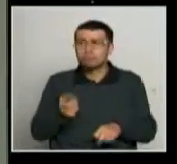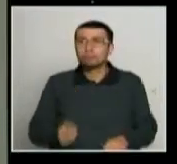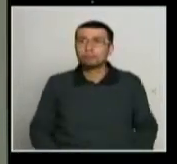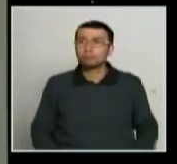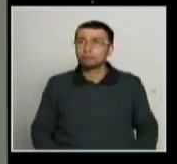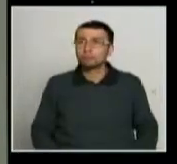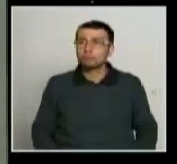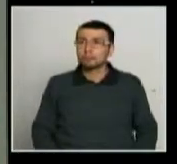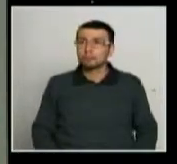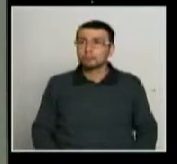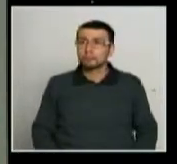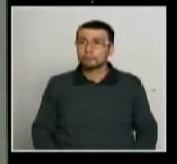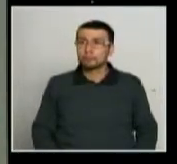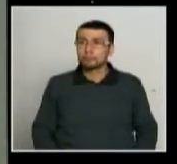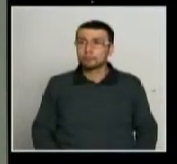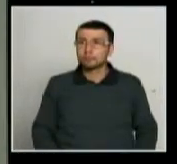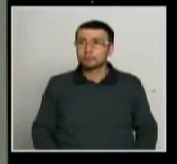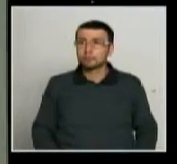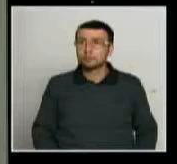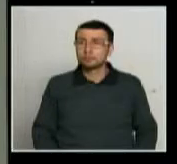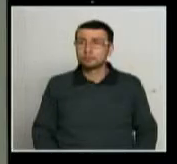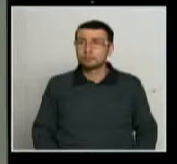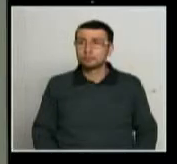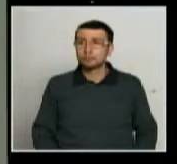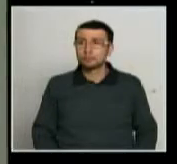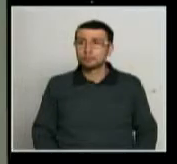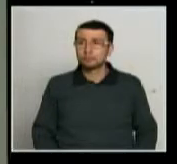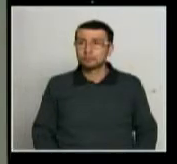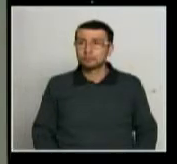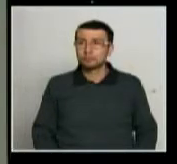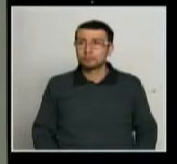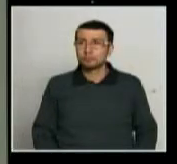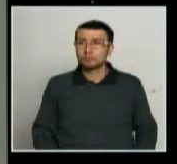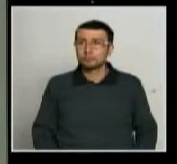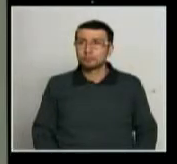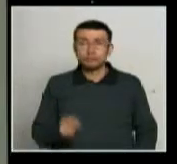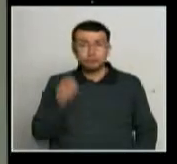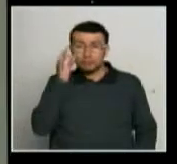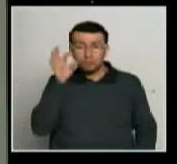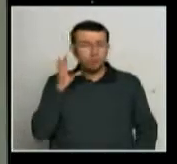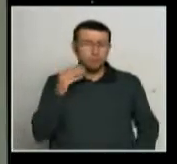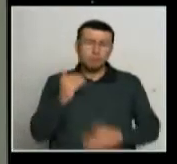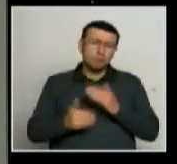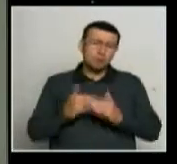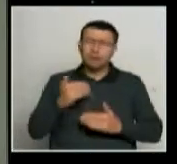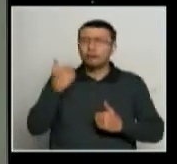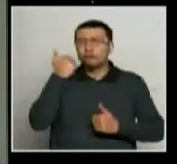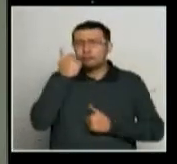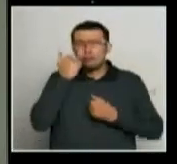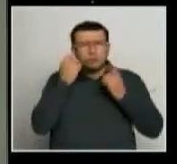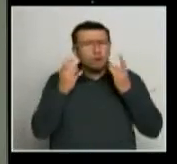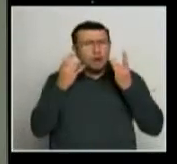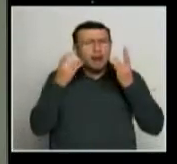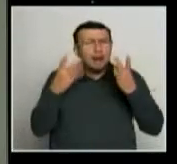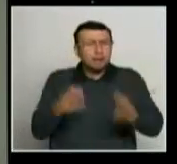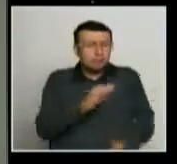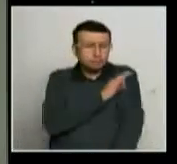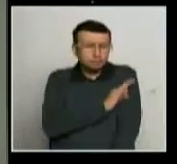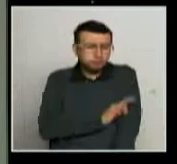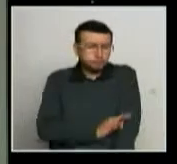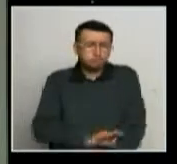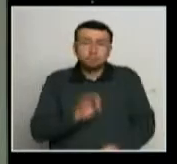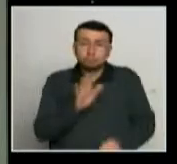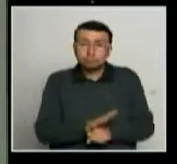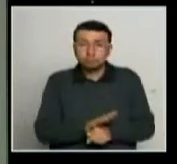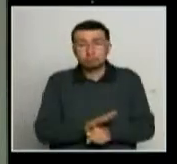Entonces no se ve ningún proceso arteriosclerótico avanzado a nivel pues de